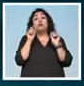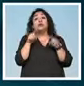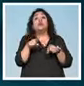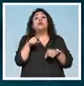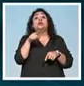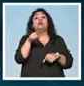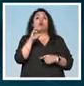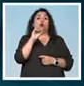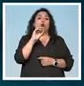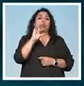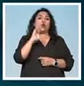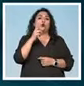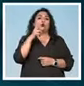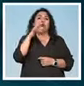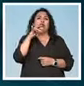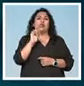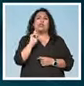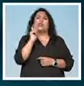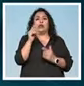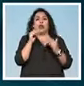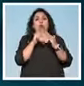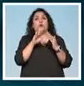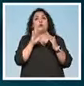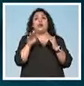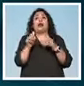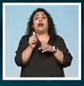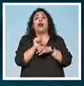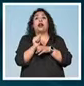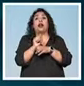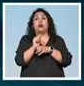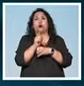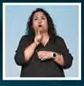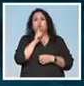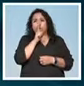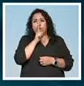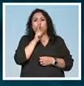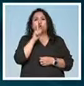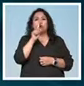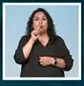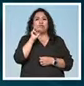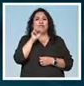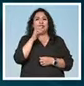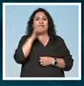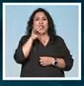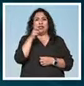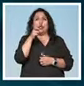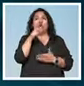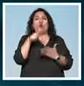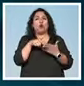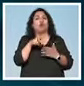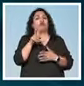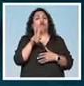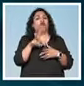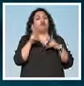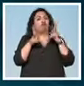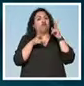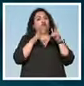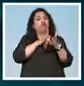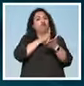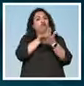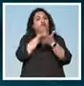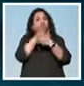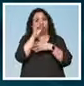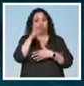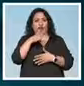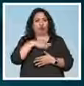famoso Okochi Sanso Villa, hogar del fallecido actor de cine mudo, Tenjiro Okochi, son lugares que vale la pena visitar.